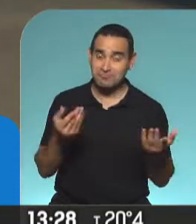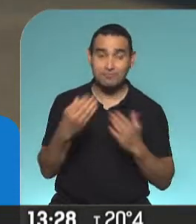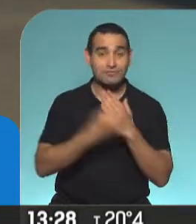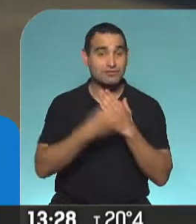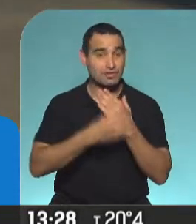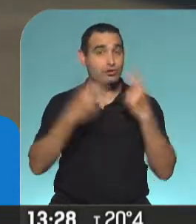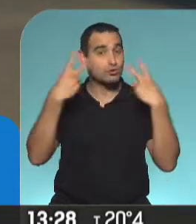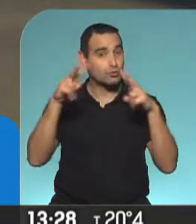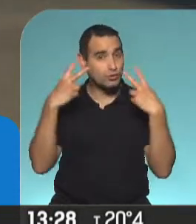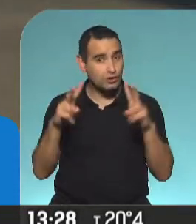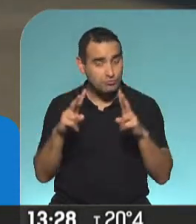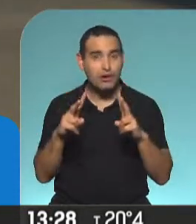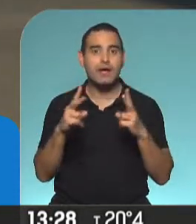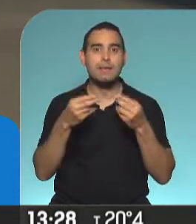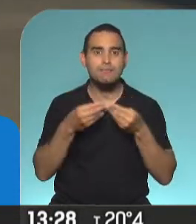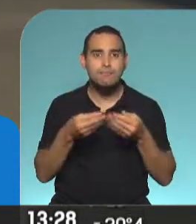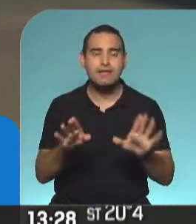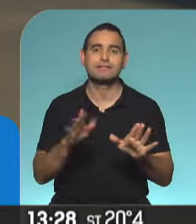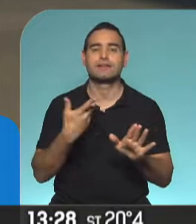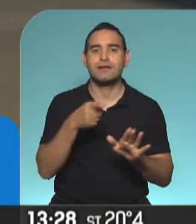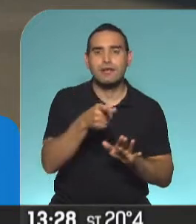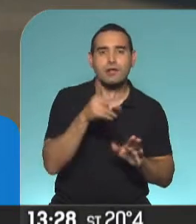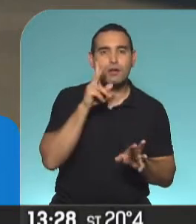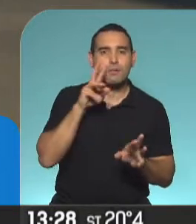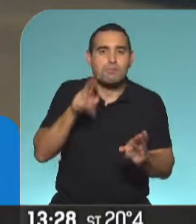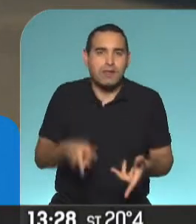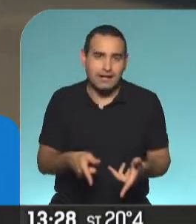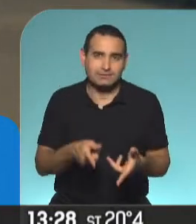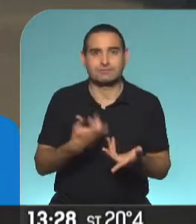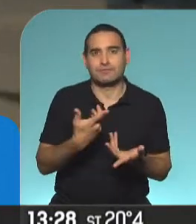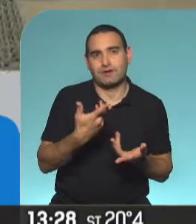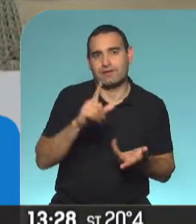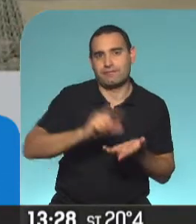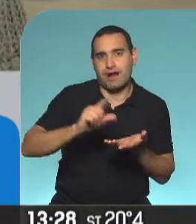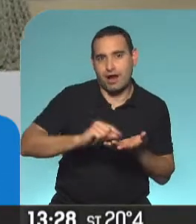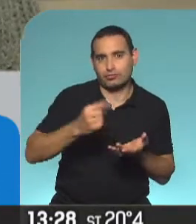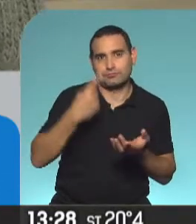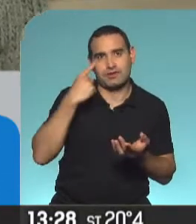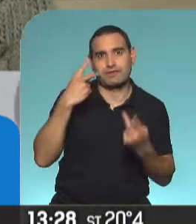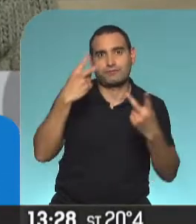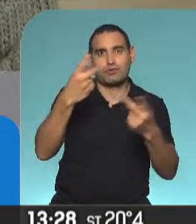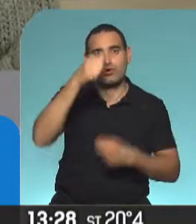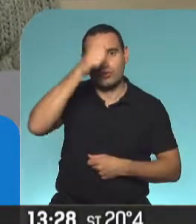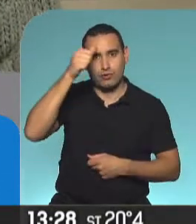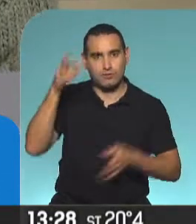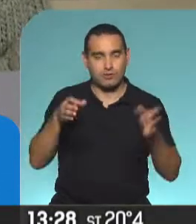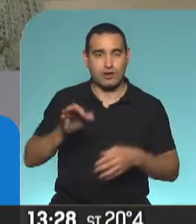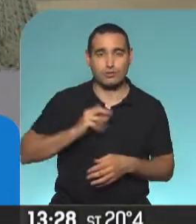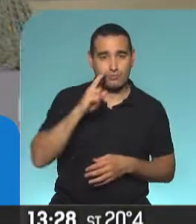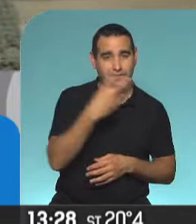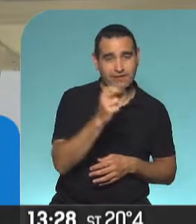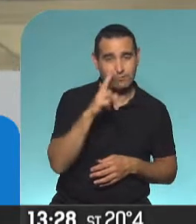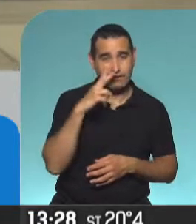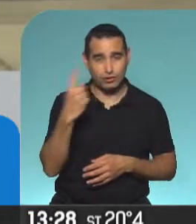Ministerio de Turismo empezaron a lanzar paquetes y promociones, pensando en la temporada de turismo 2020-2021.